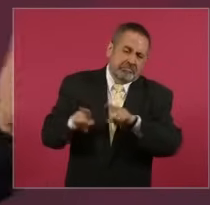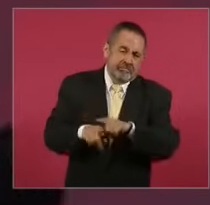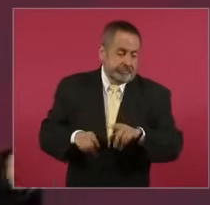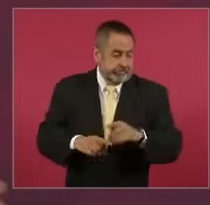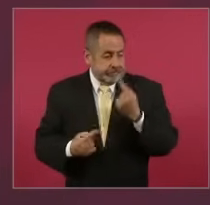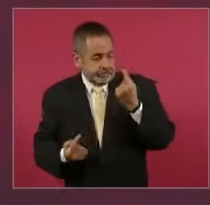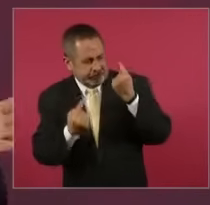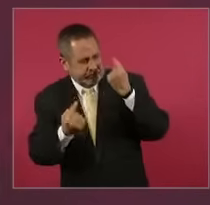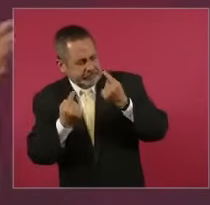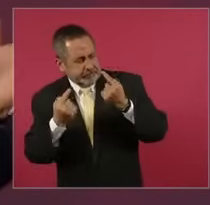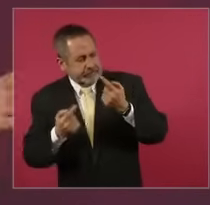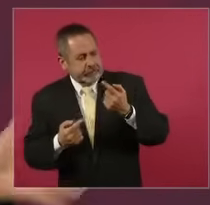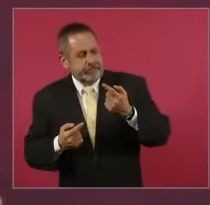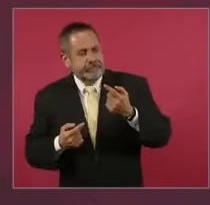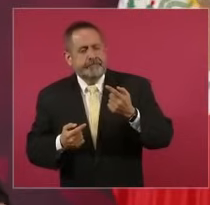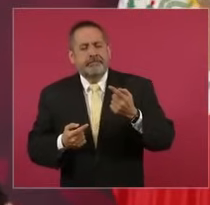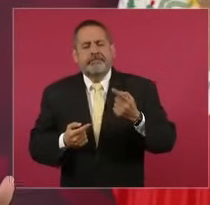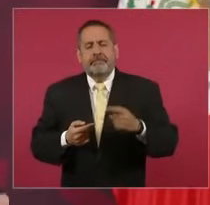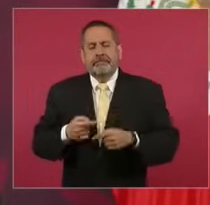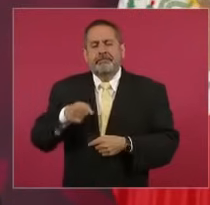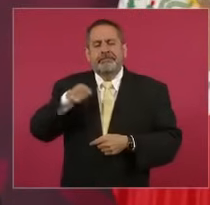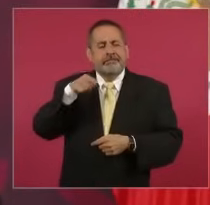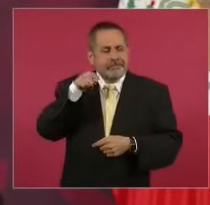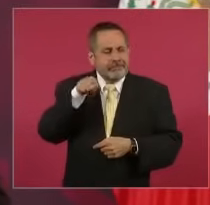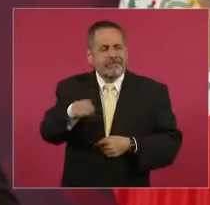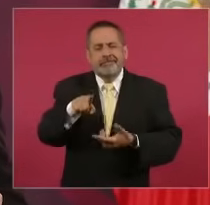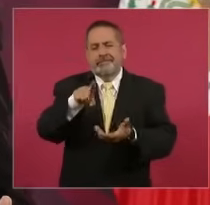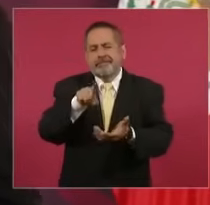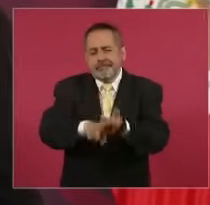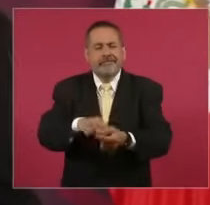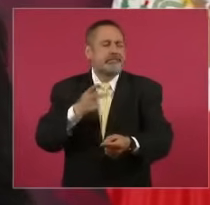Bueno, porque ella tiene una postura política,